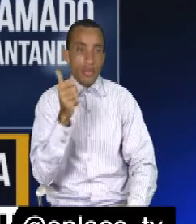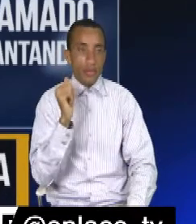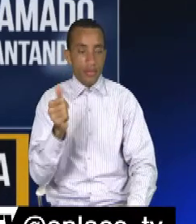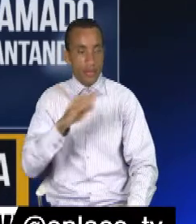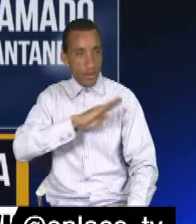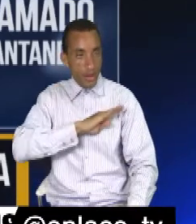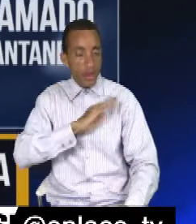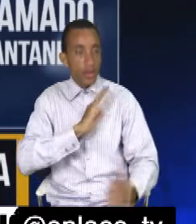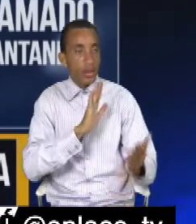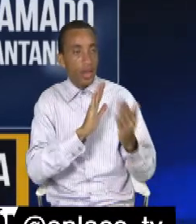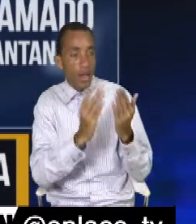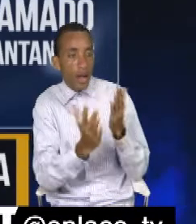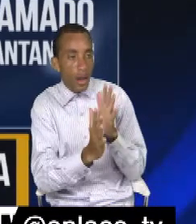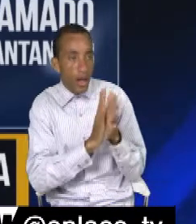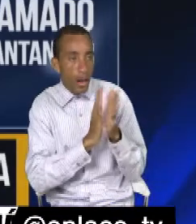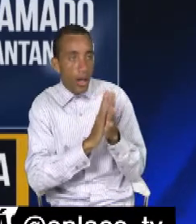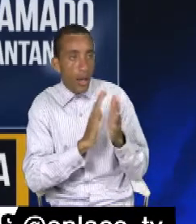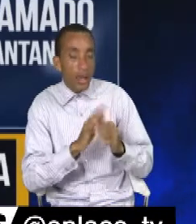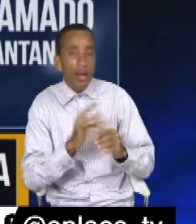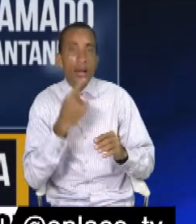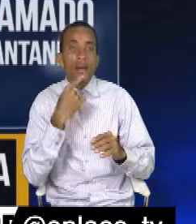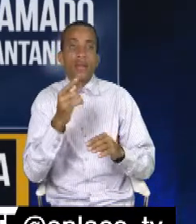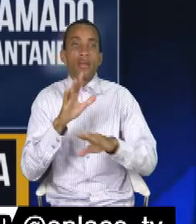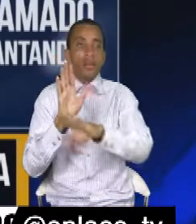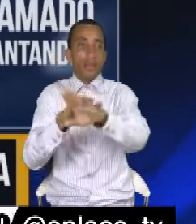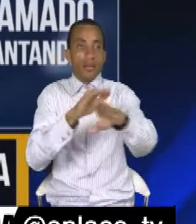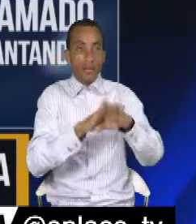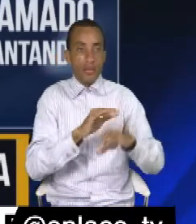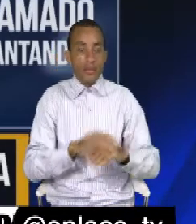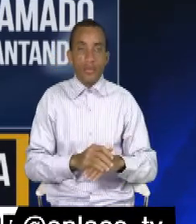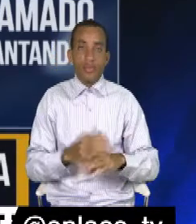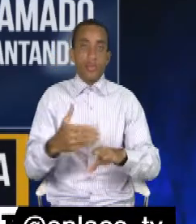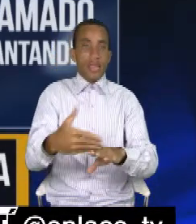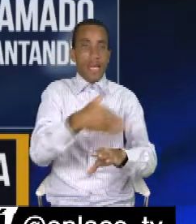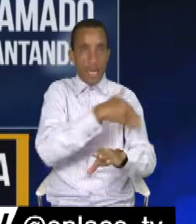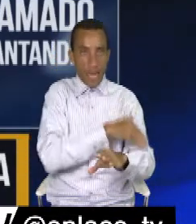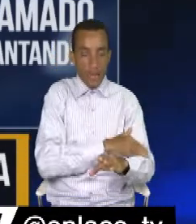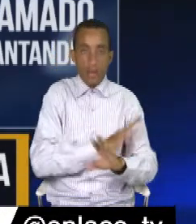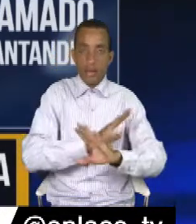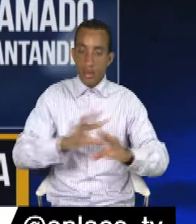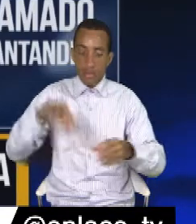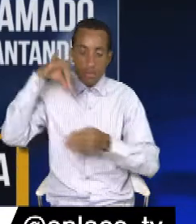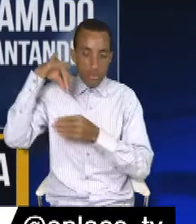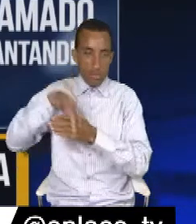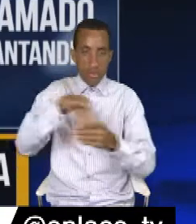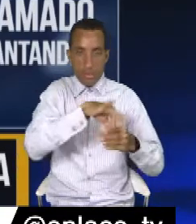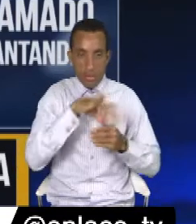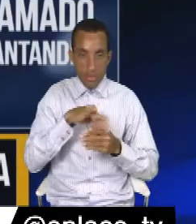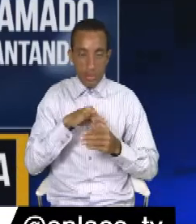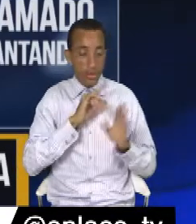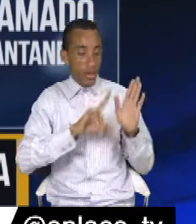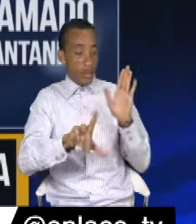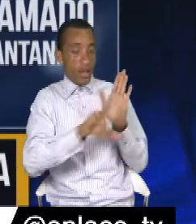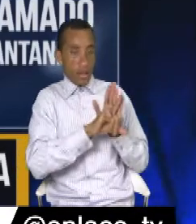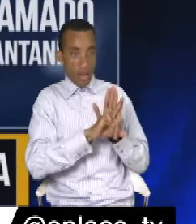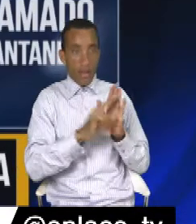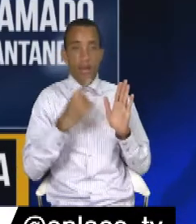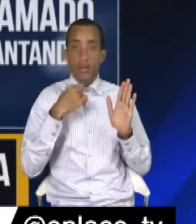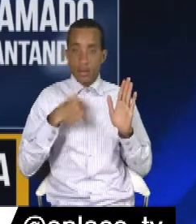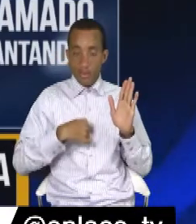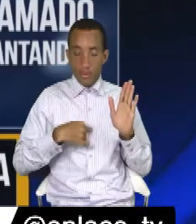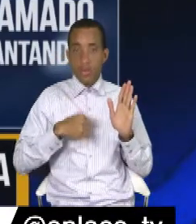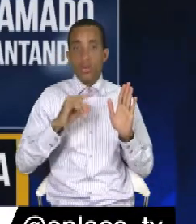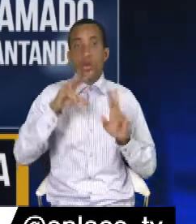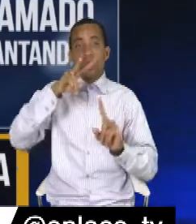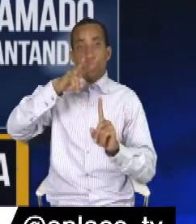Bermeja, me dicen que hizo un pronunciamiento en la ciudad pidiendo que cuanto antes se den las elecciones. La ley me establece un máximo de 2 meses,